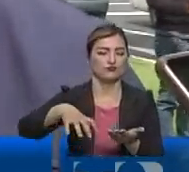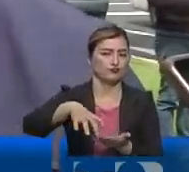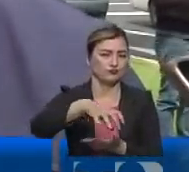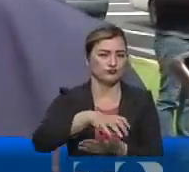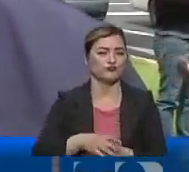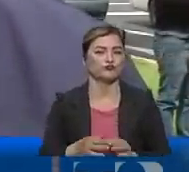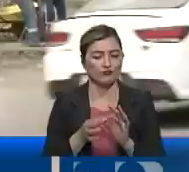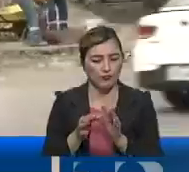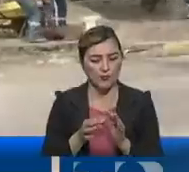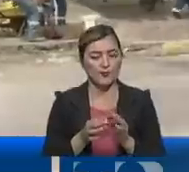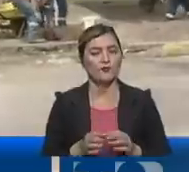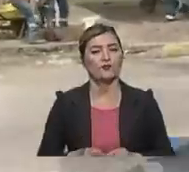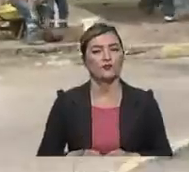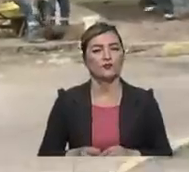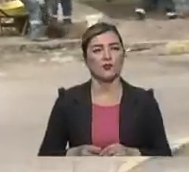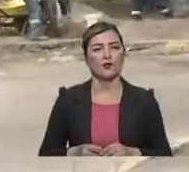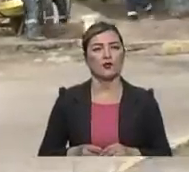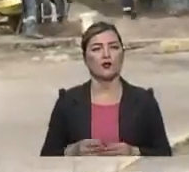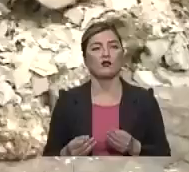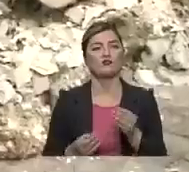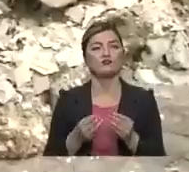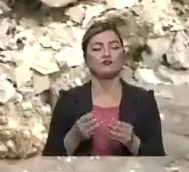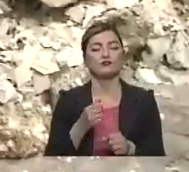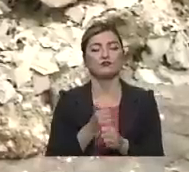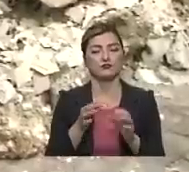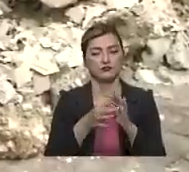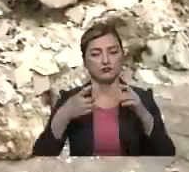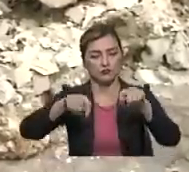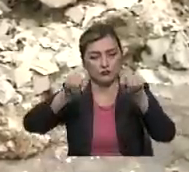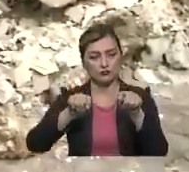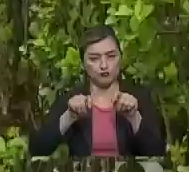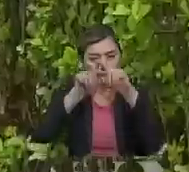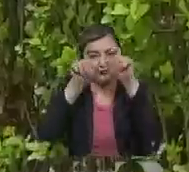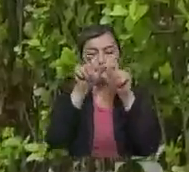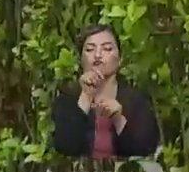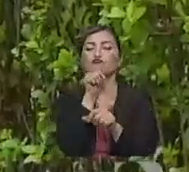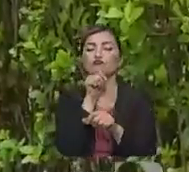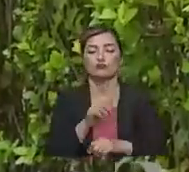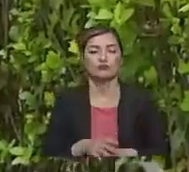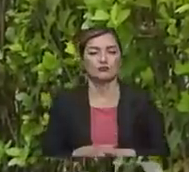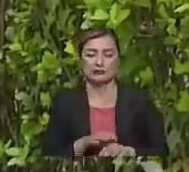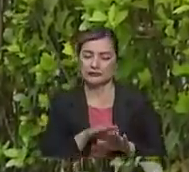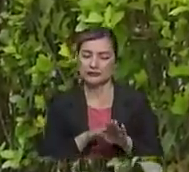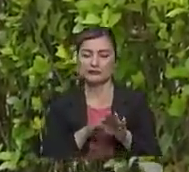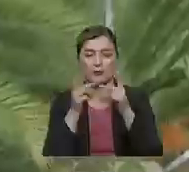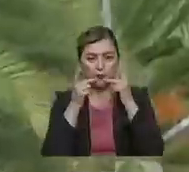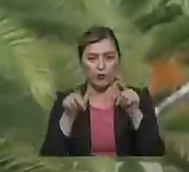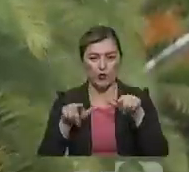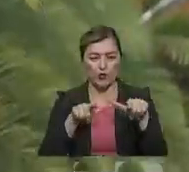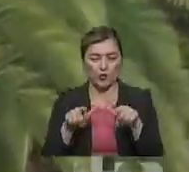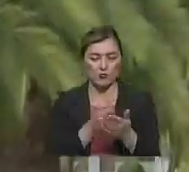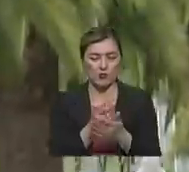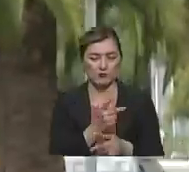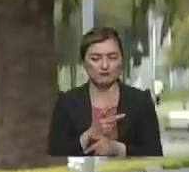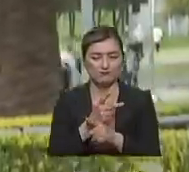esta rehabilitación vial. Para lograrlo también se están haciendo convenios con la empresa privada para que apadrine espacios públicos. Por